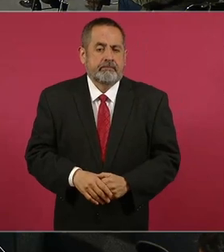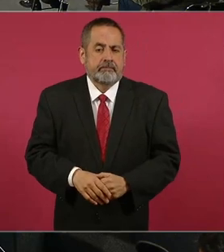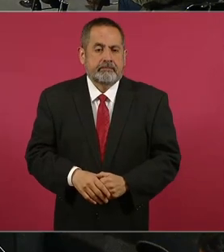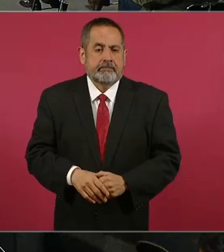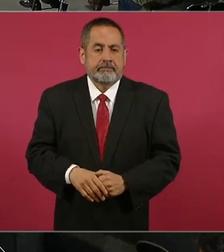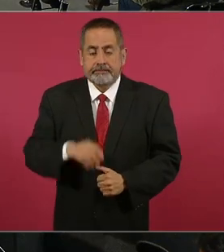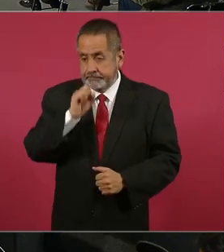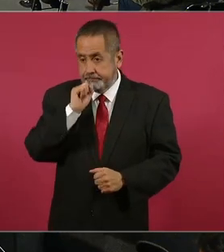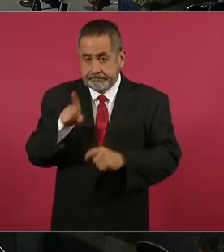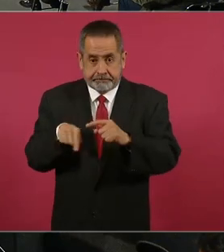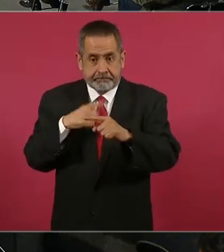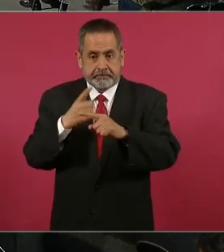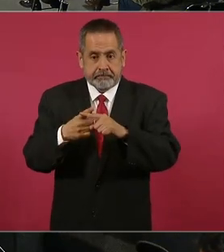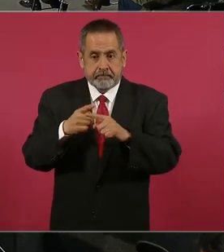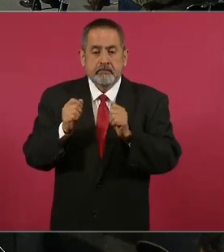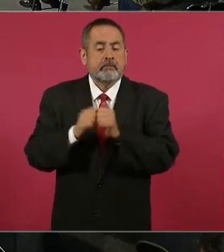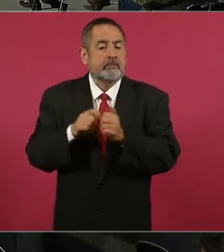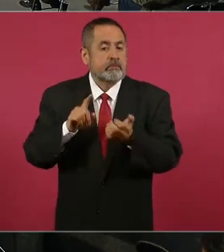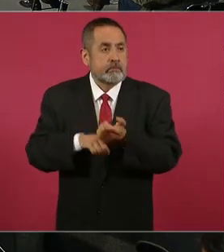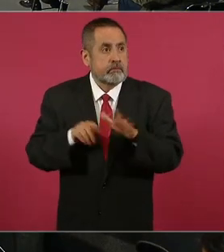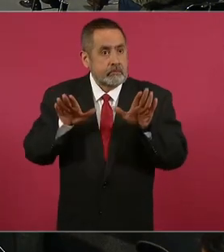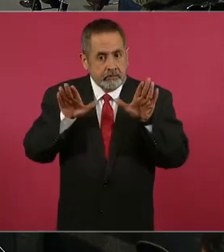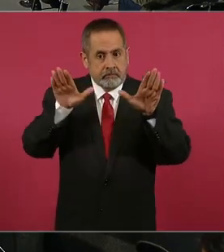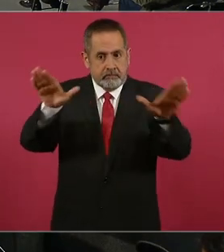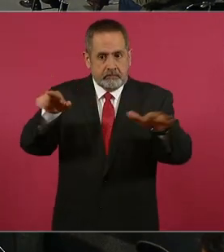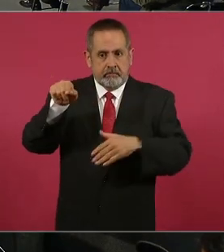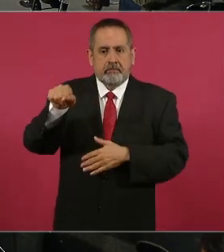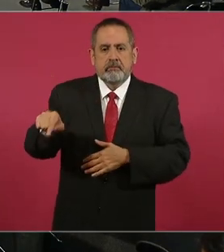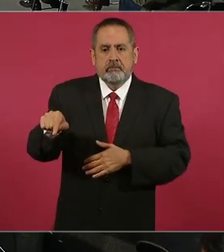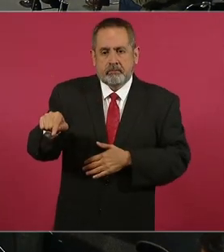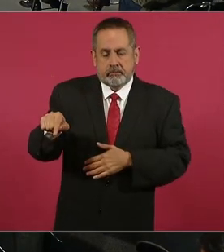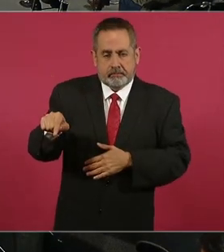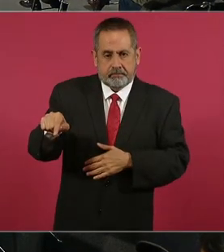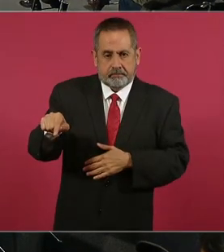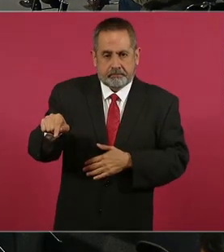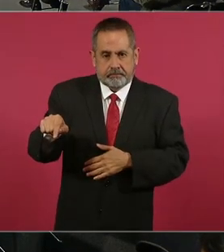Además, está el aeropuerto